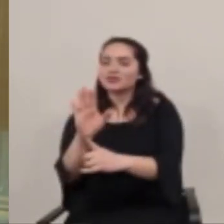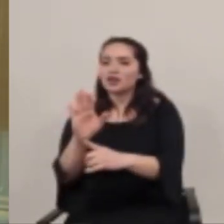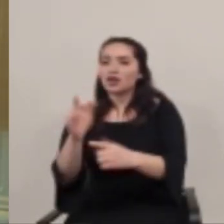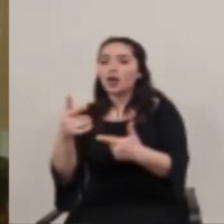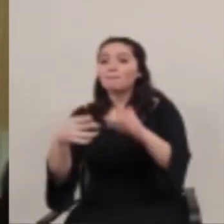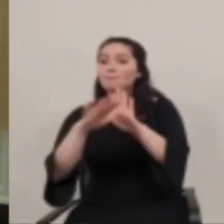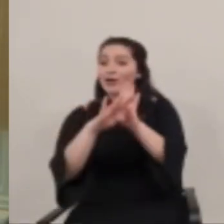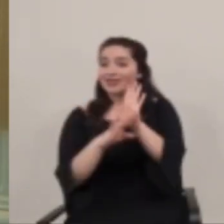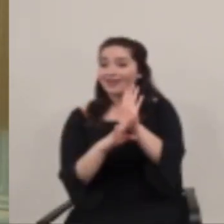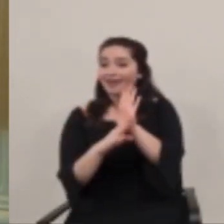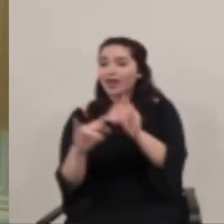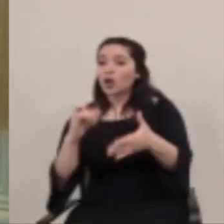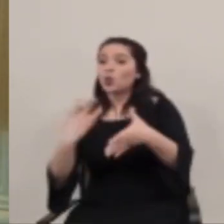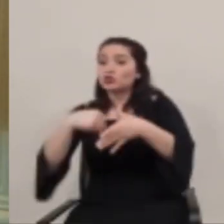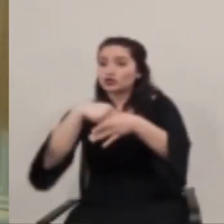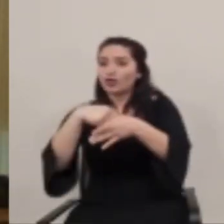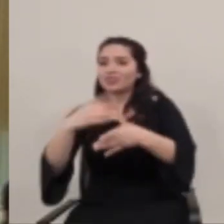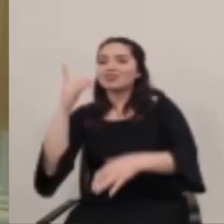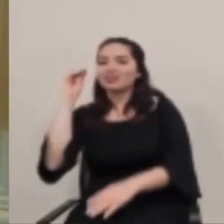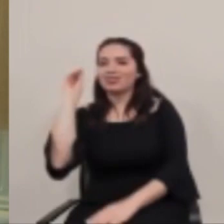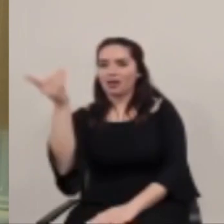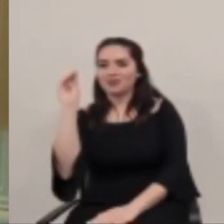de inclusión y discapacidad.